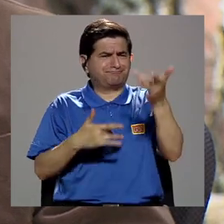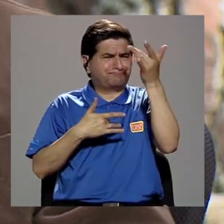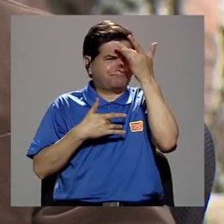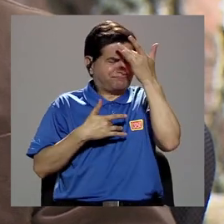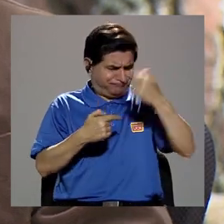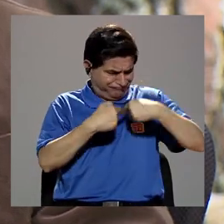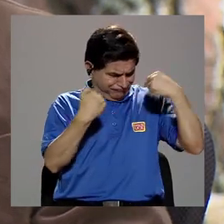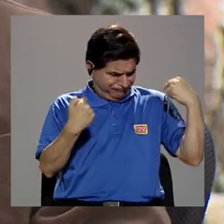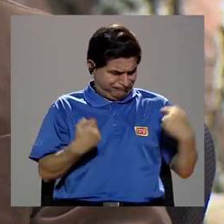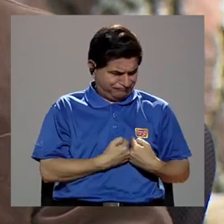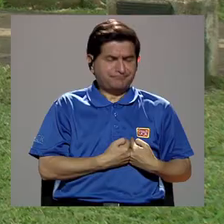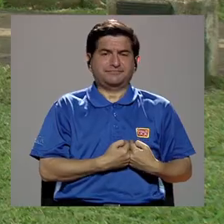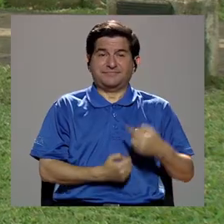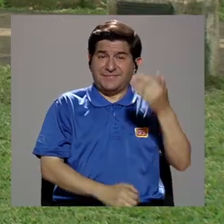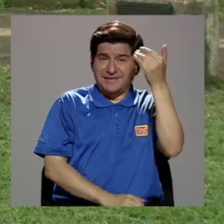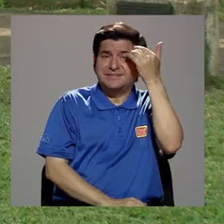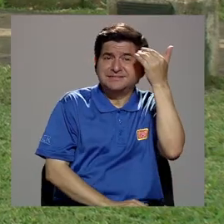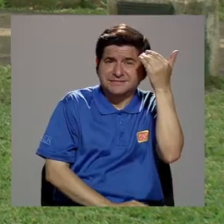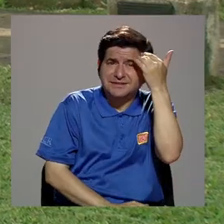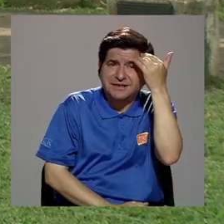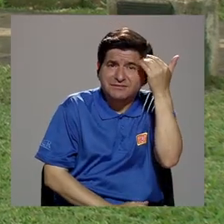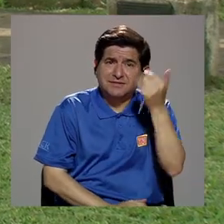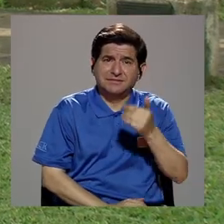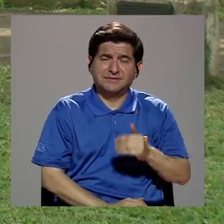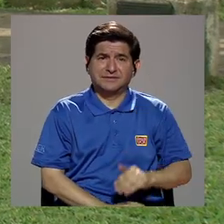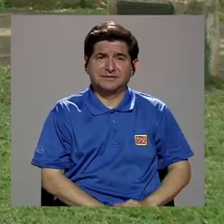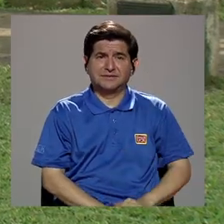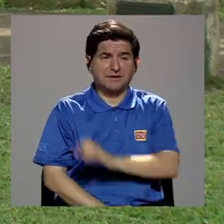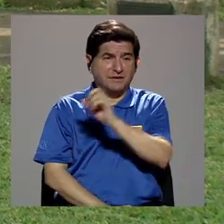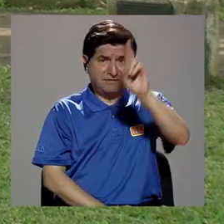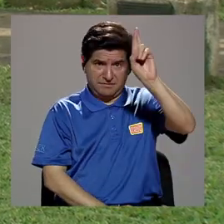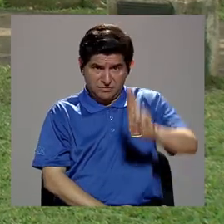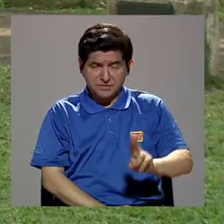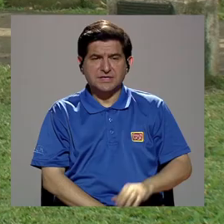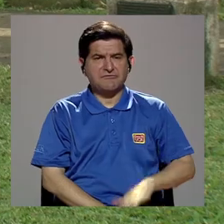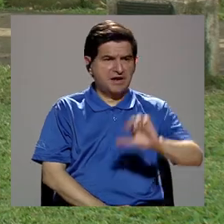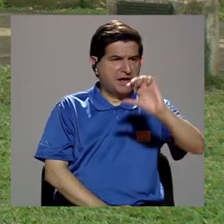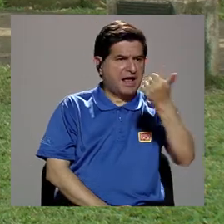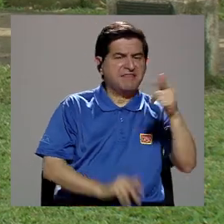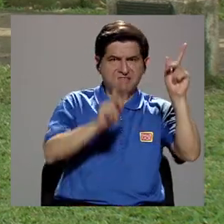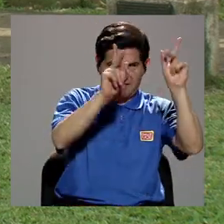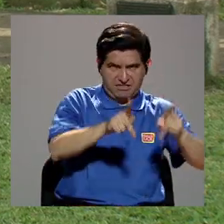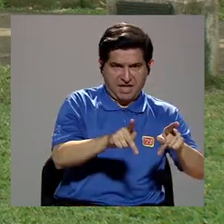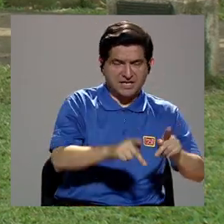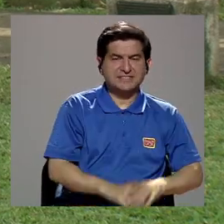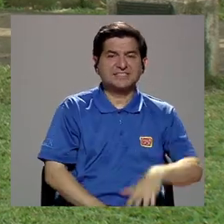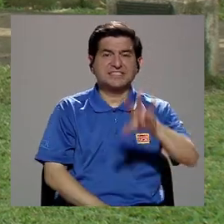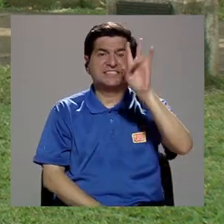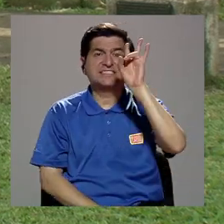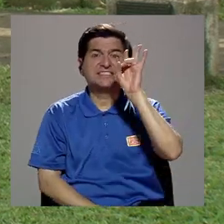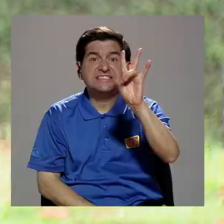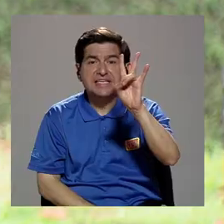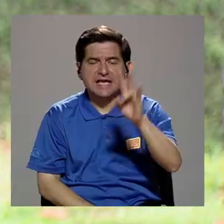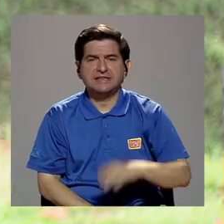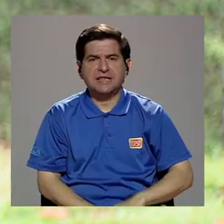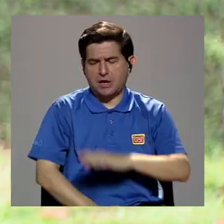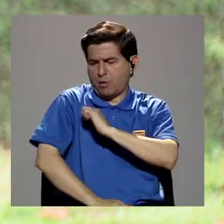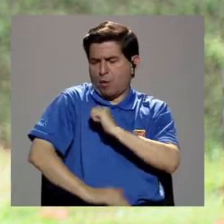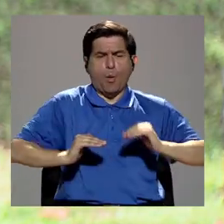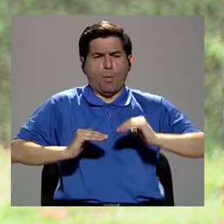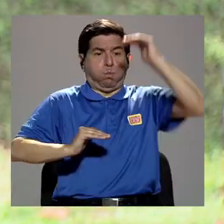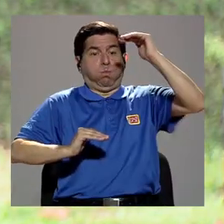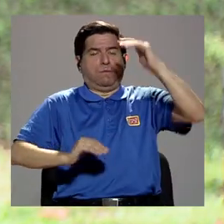producto de enfermedades cardíacas. Sabemos que en Costa Rica de cada 10 personas, 7